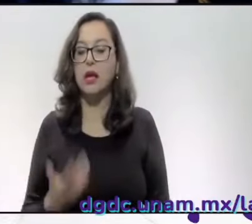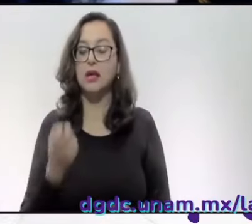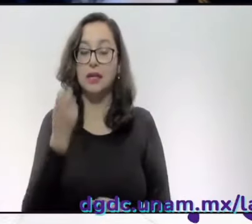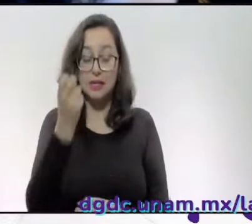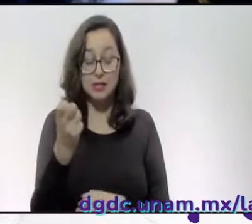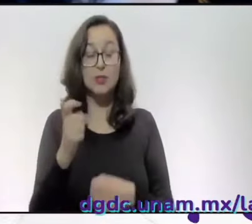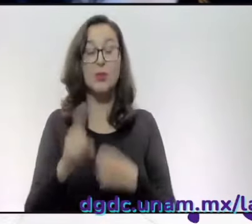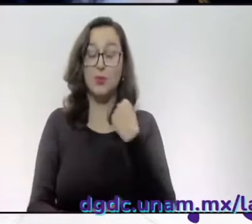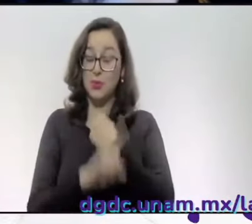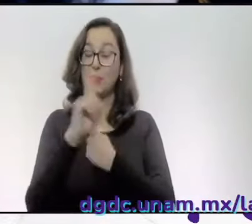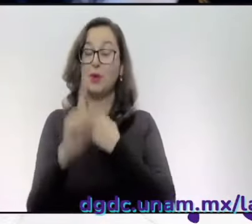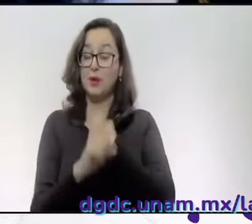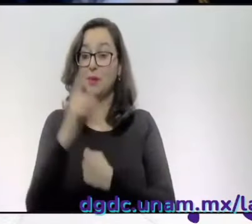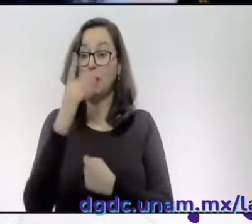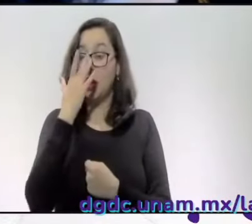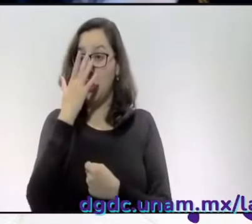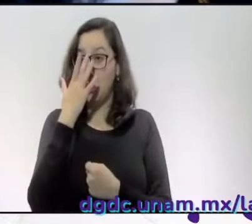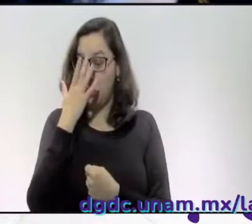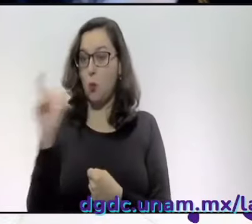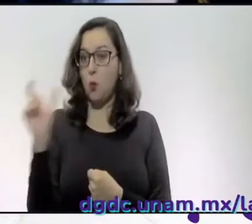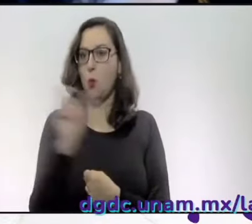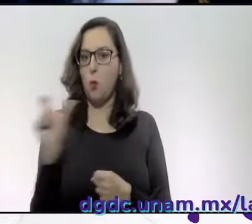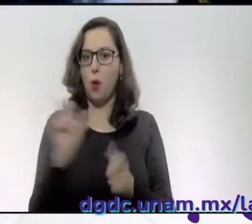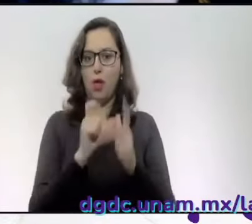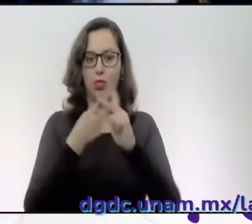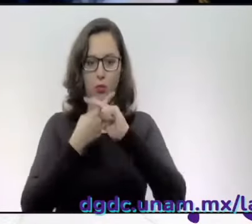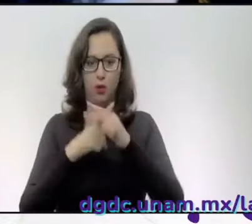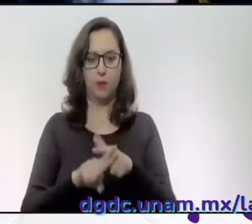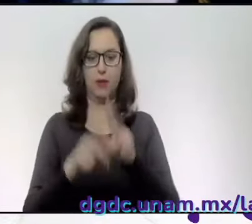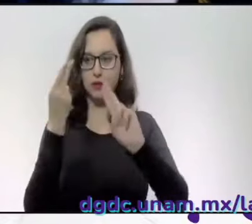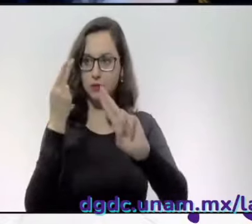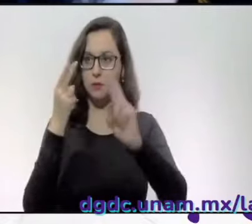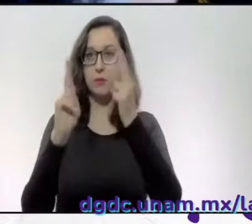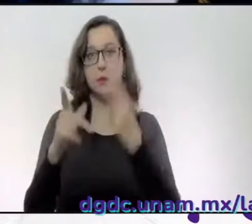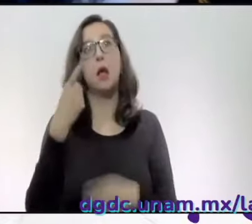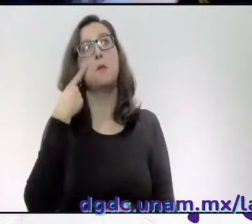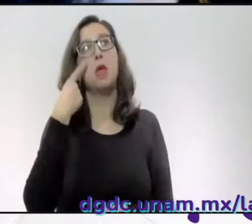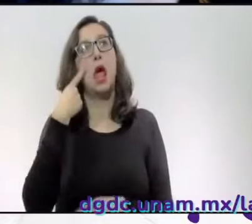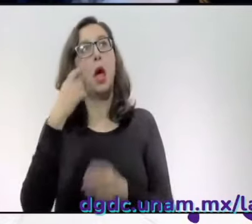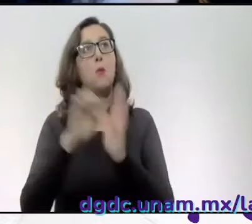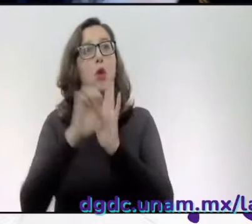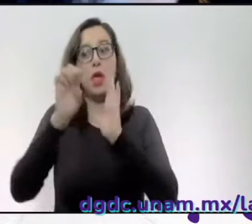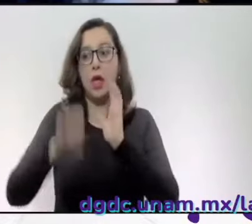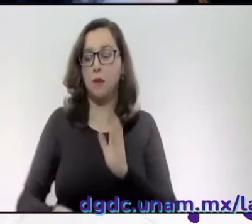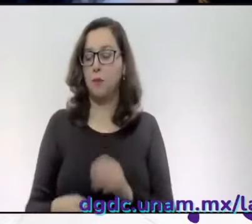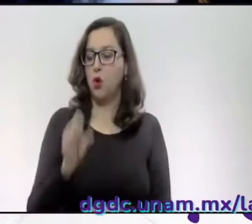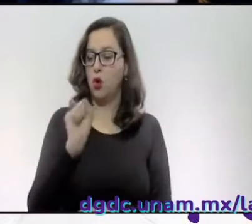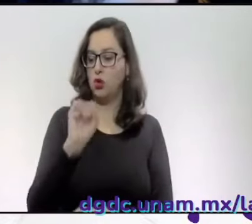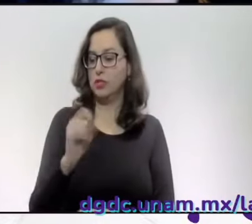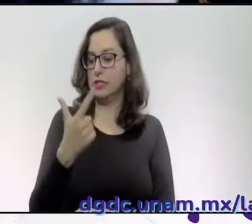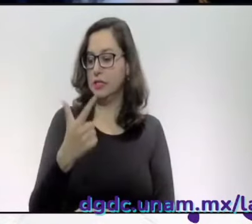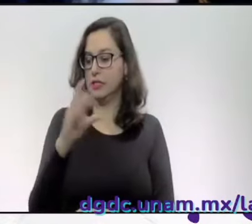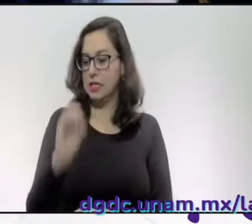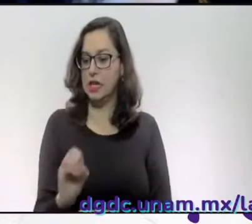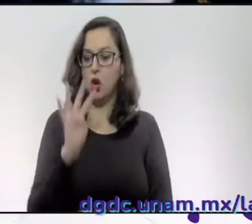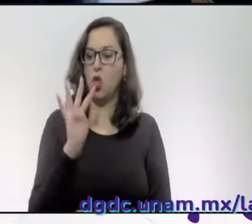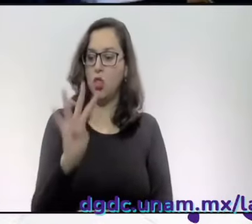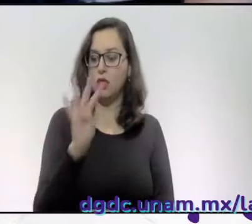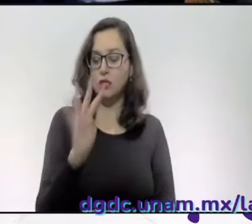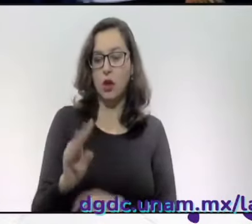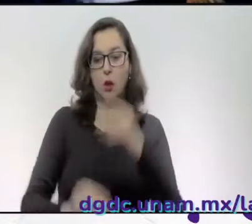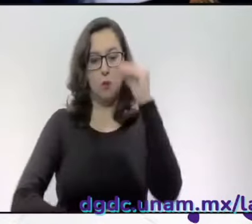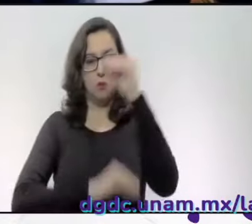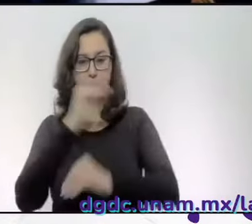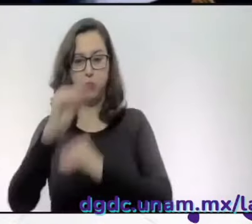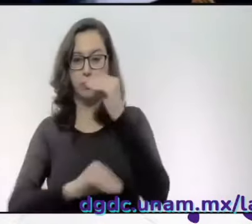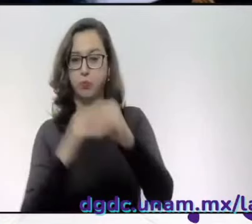incluso antes de saber la edad precisa del universo como lo sabemos hoy en día. En el siglo XIX hubo debates muy, muy serios sobre la edad, ya no del universo como todo, sino del